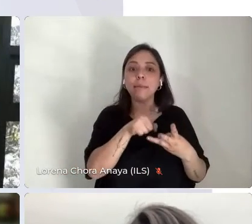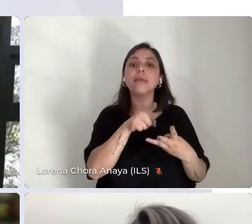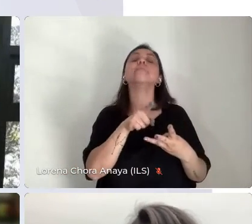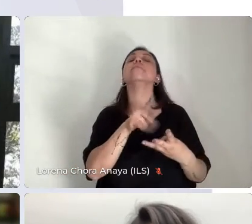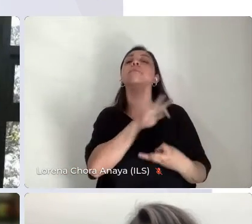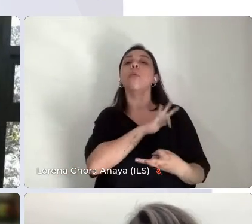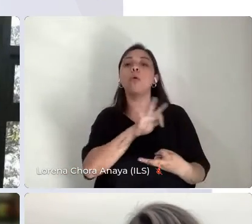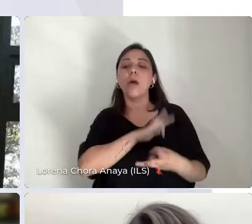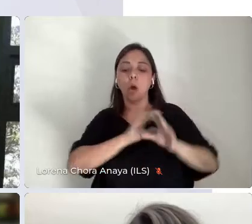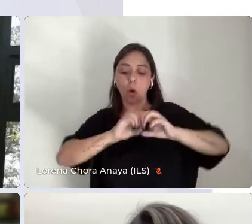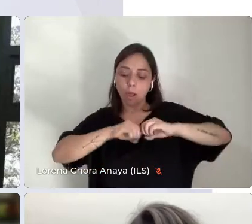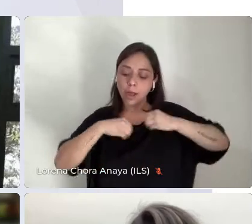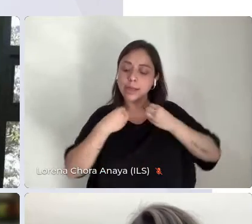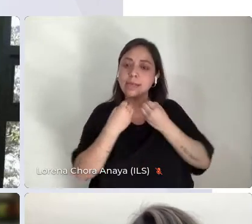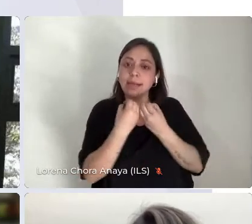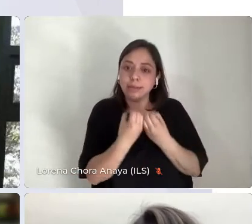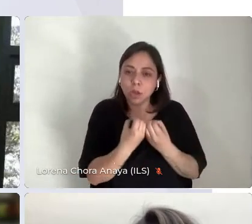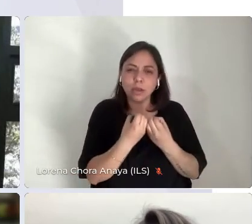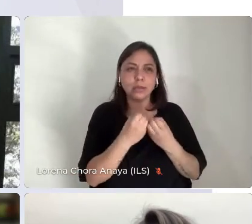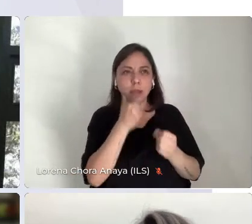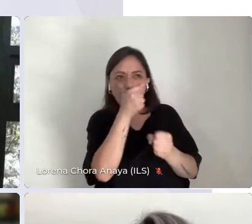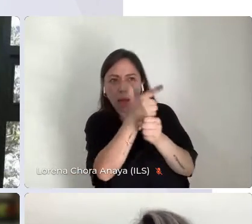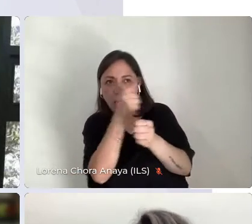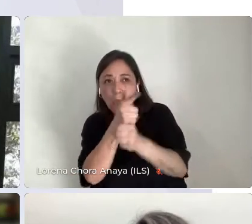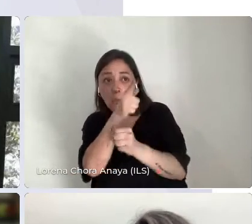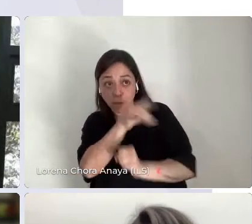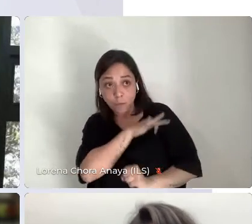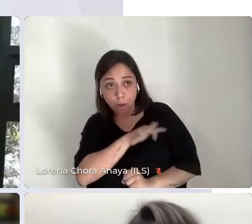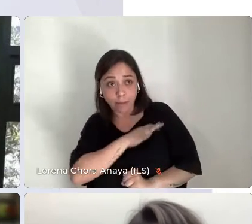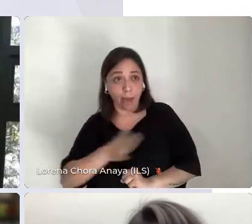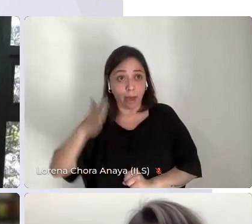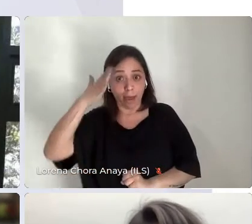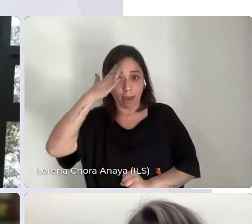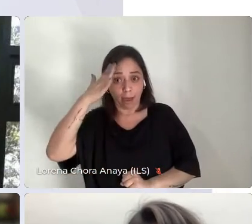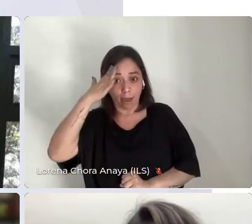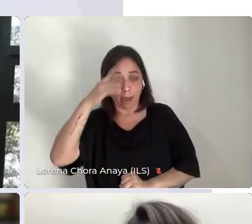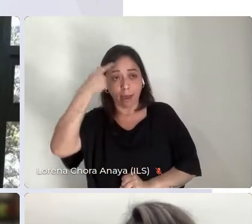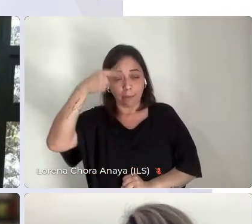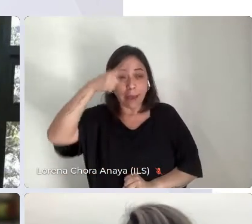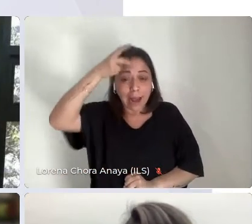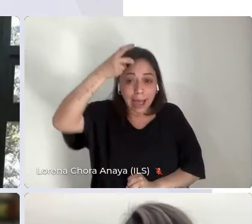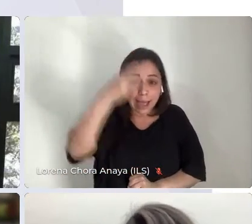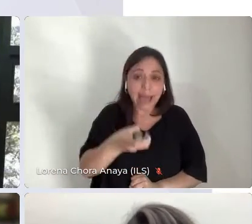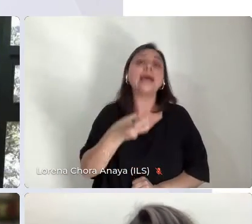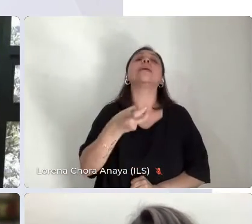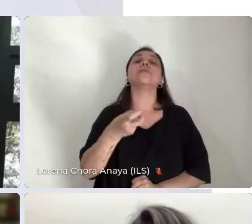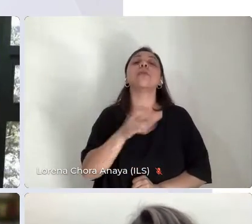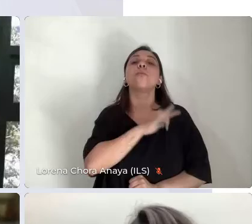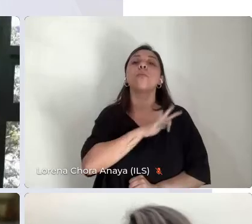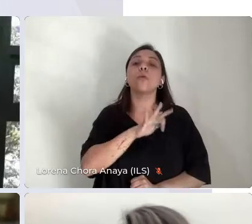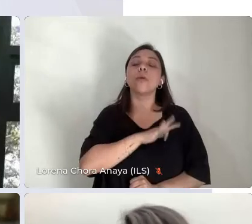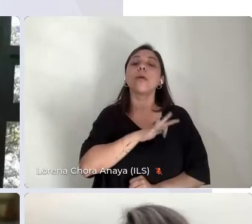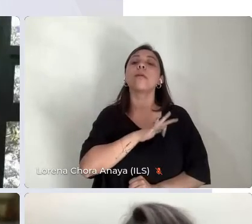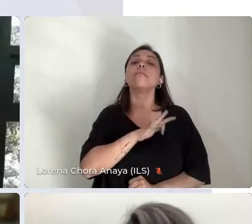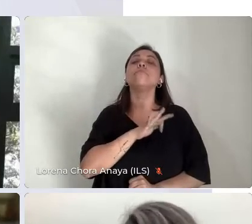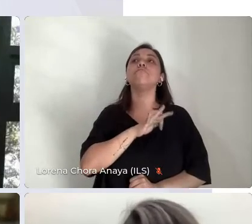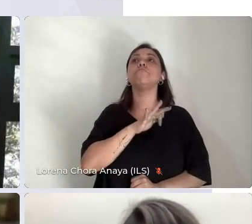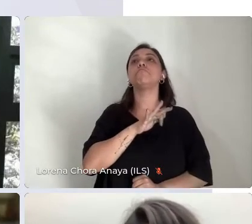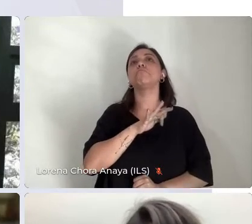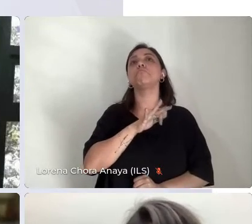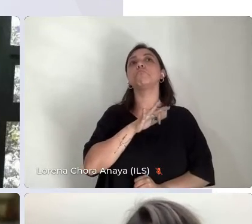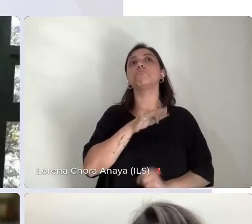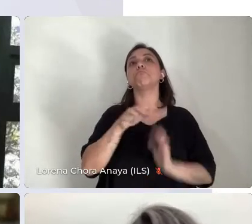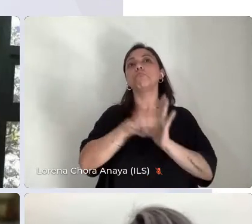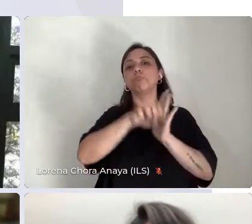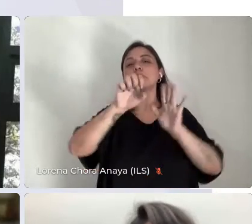organizaciones que puedan ser líderes para llevar la batuta en esa articulación con el sector, que en este caso son